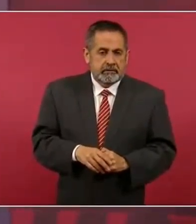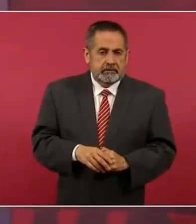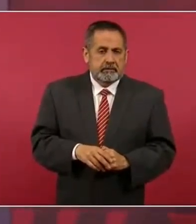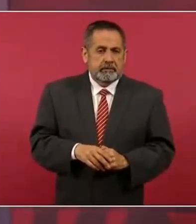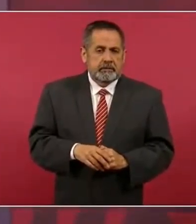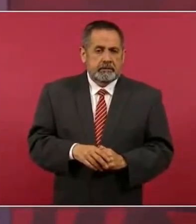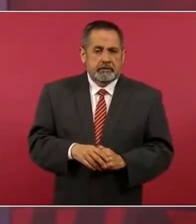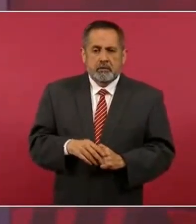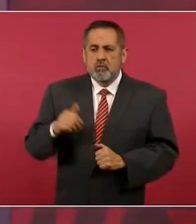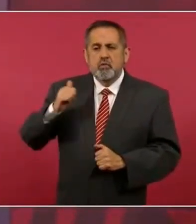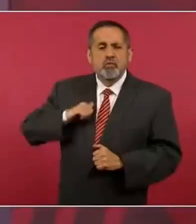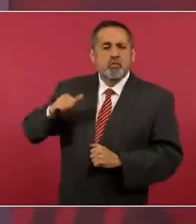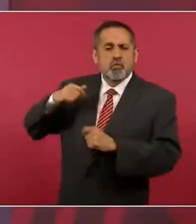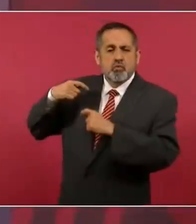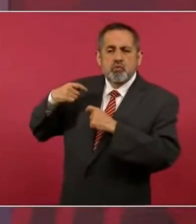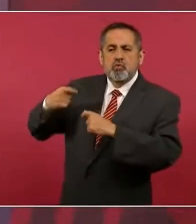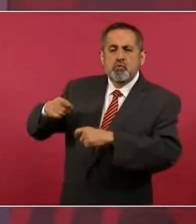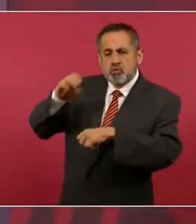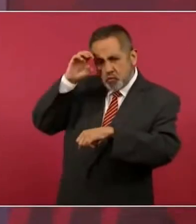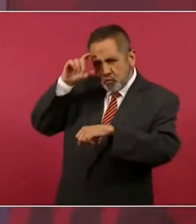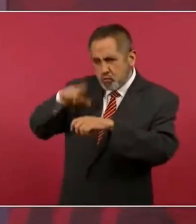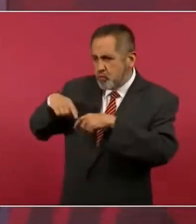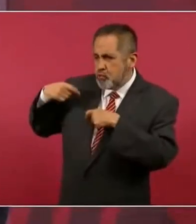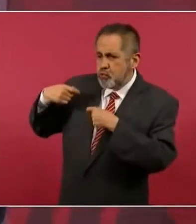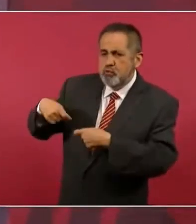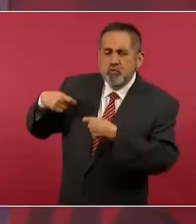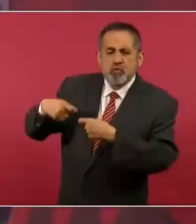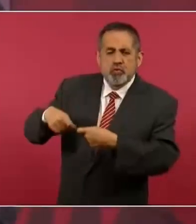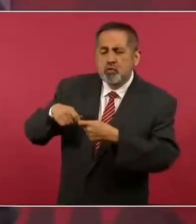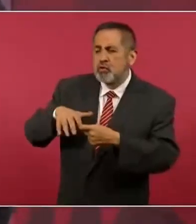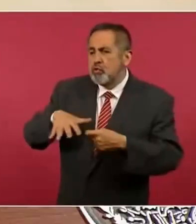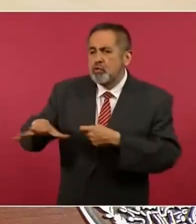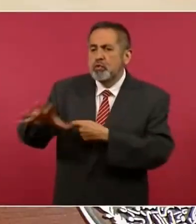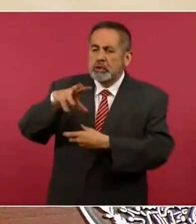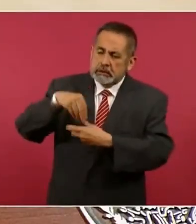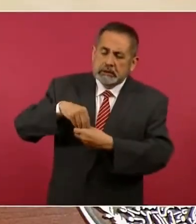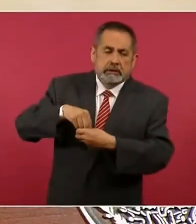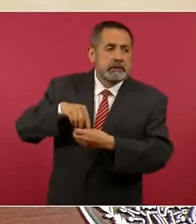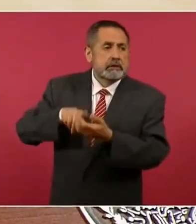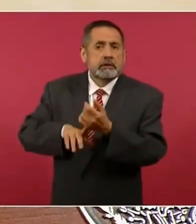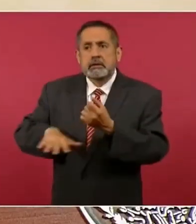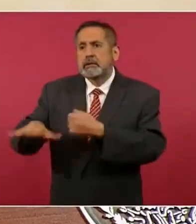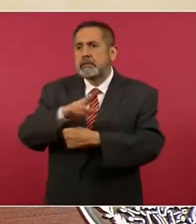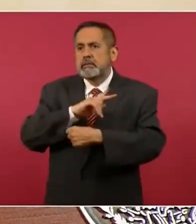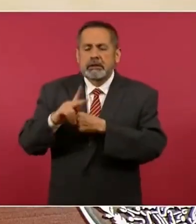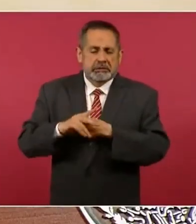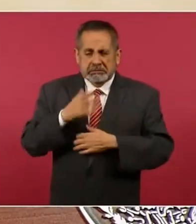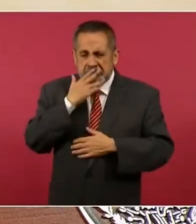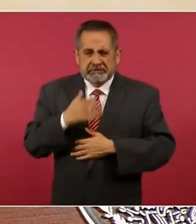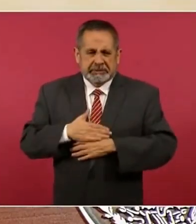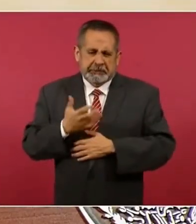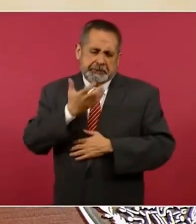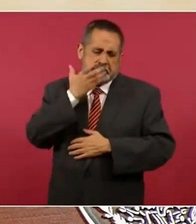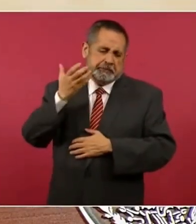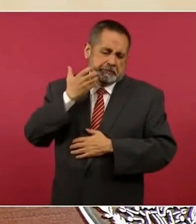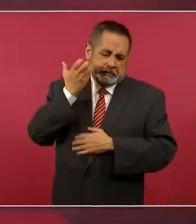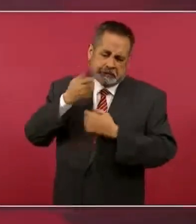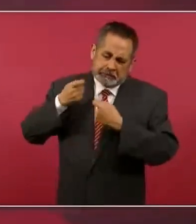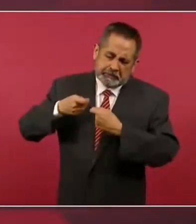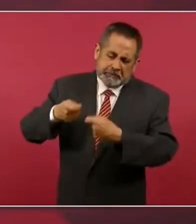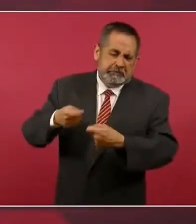son las culturas que hay en todo nuestro país, nuestras